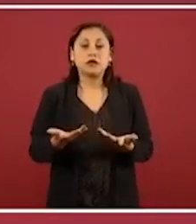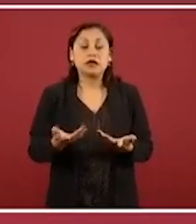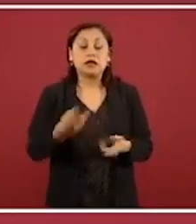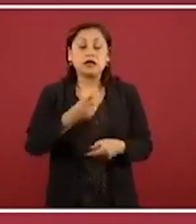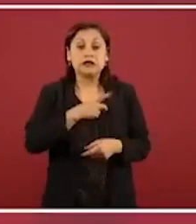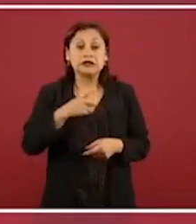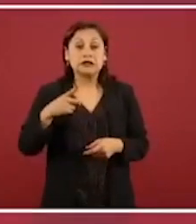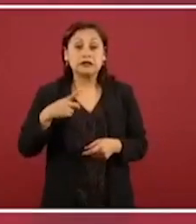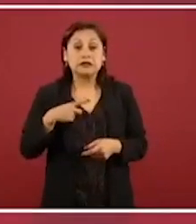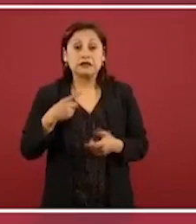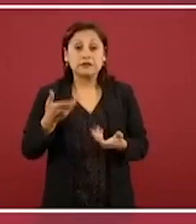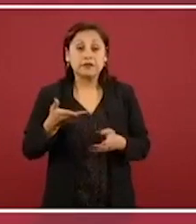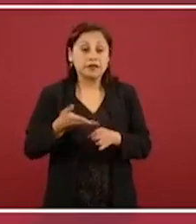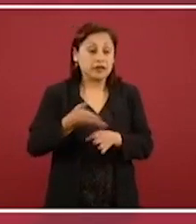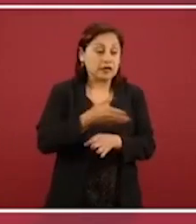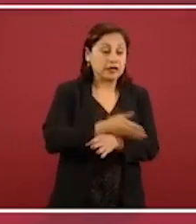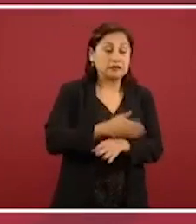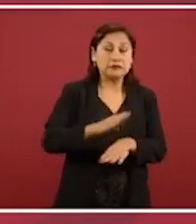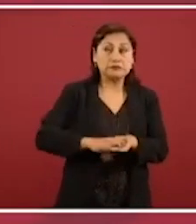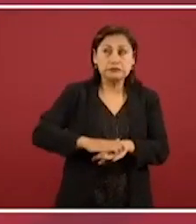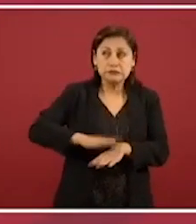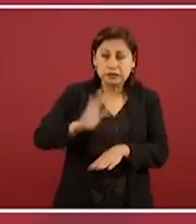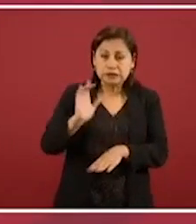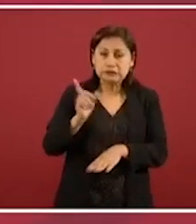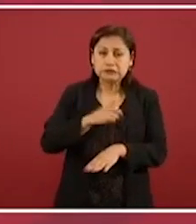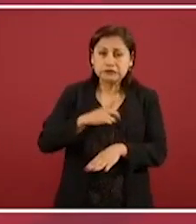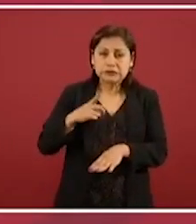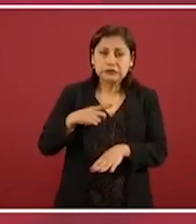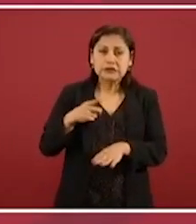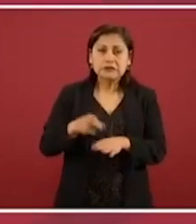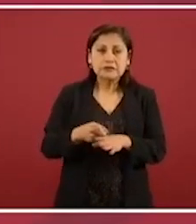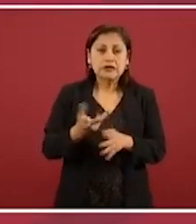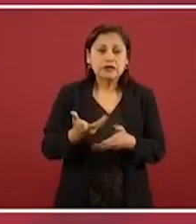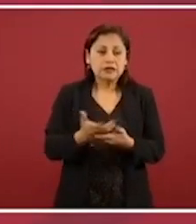Entonces, no nos podemos pasar.